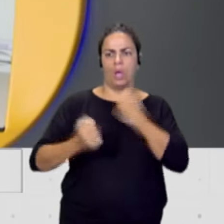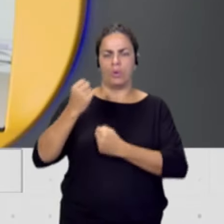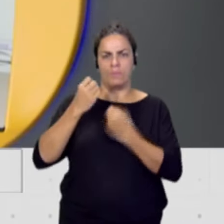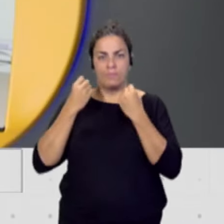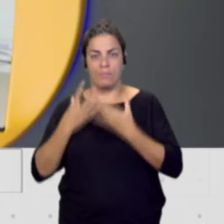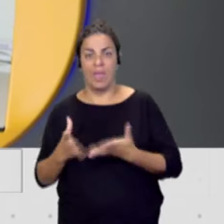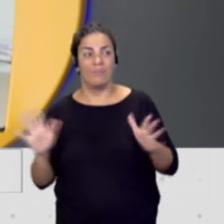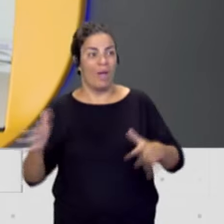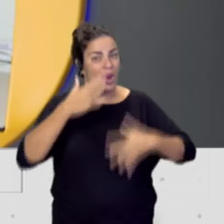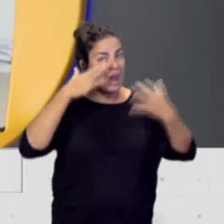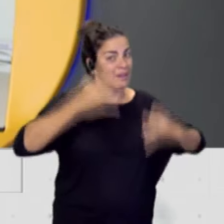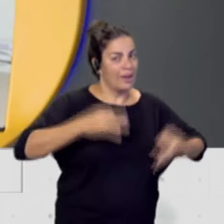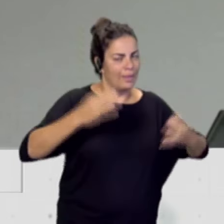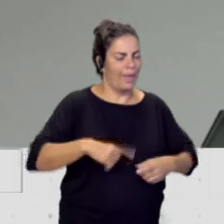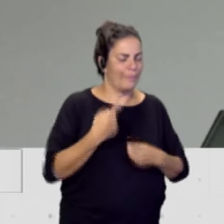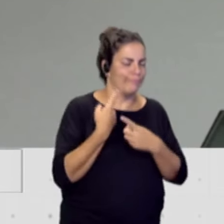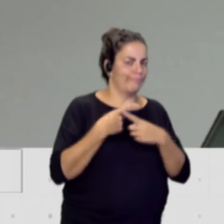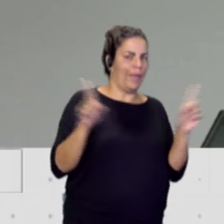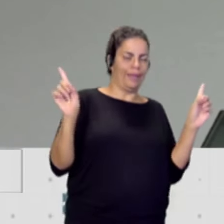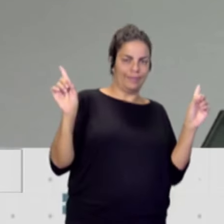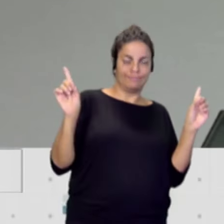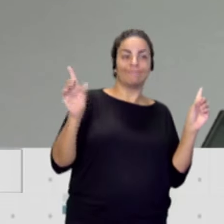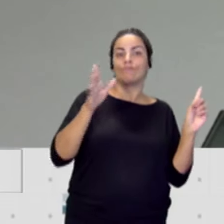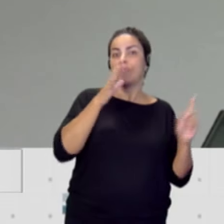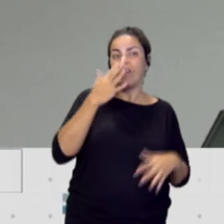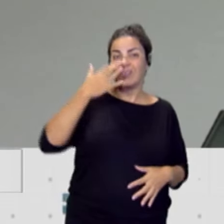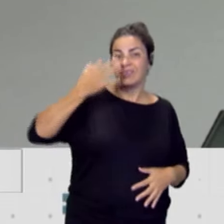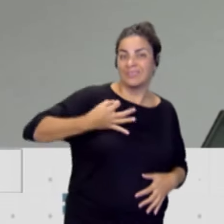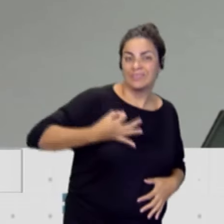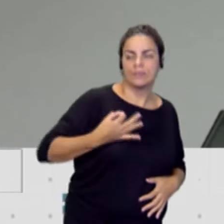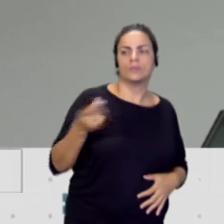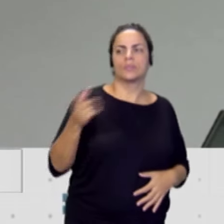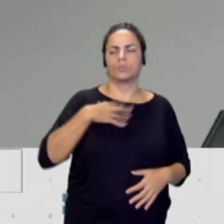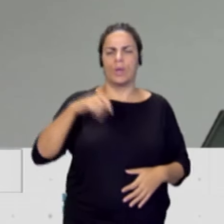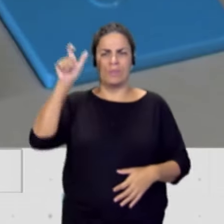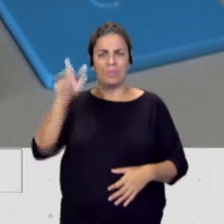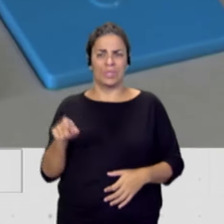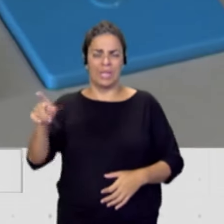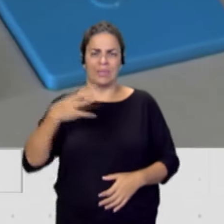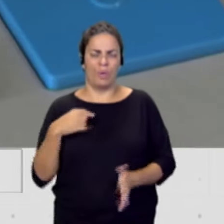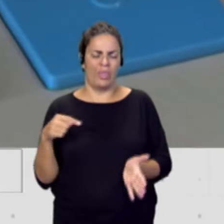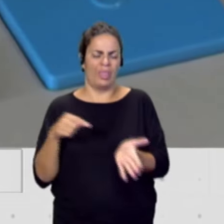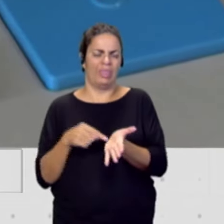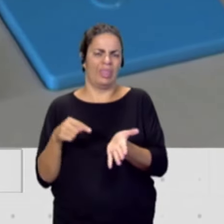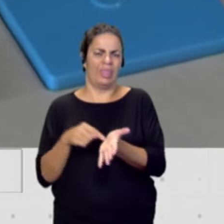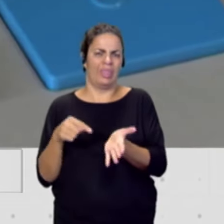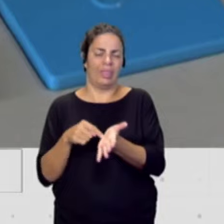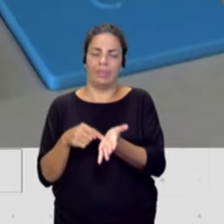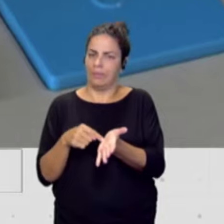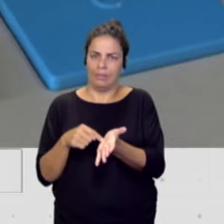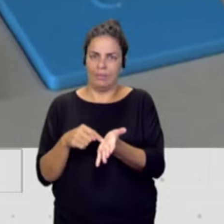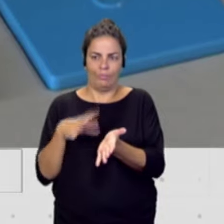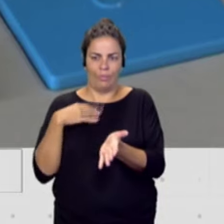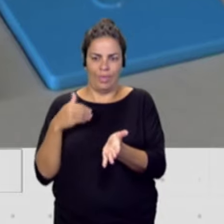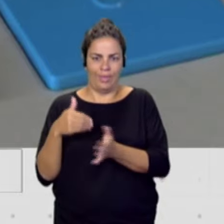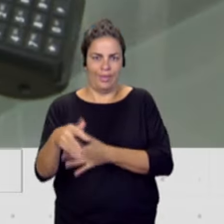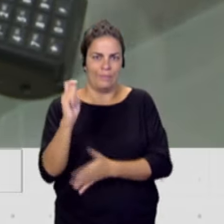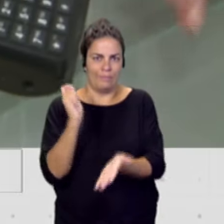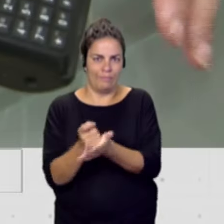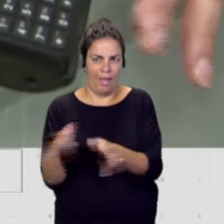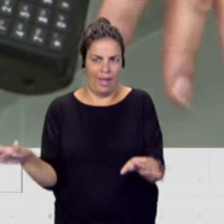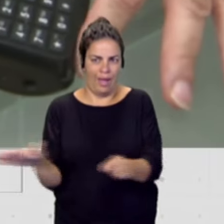es totalmente diferente y la realidad es que esa persona está arrastrando una losa de deudas que muy posiblemente no va a ser capaz de pagar. Entonces, esta